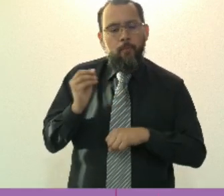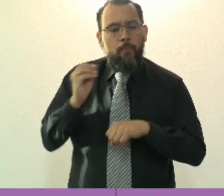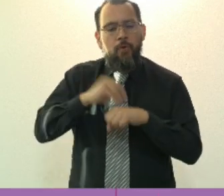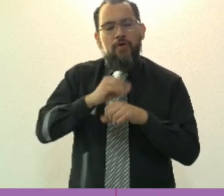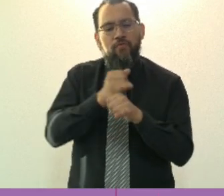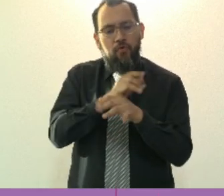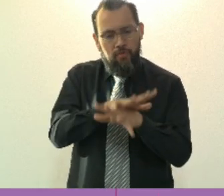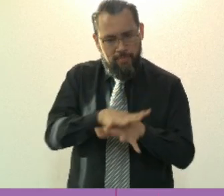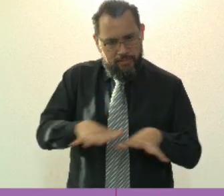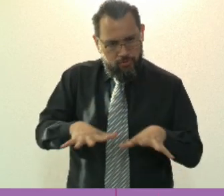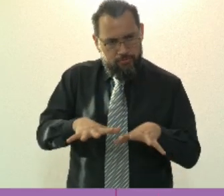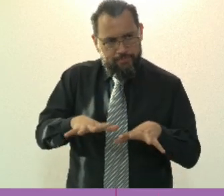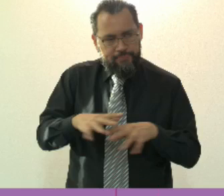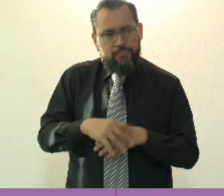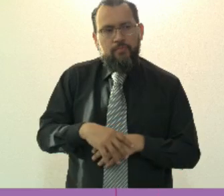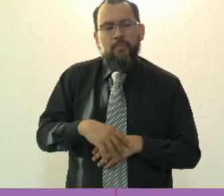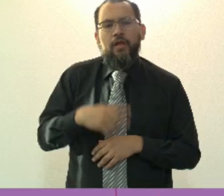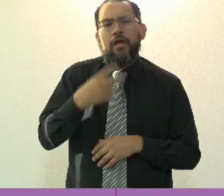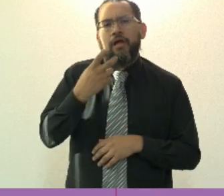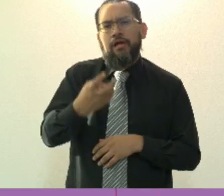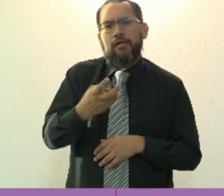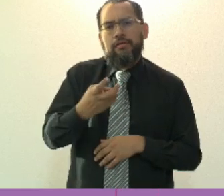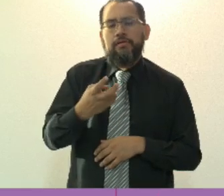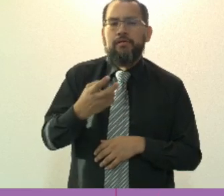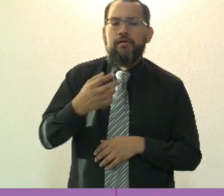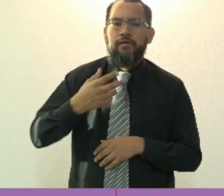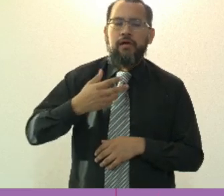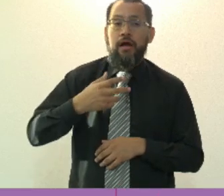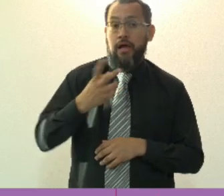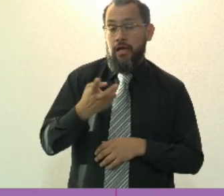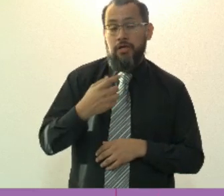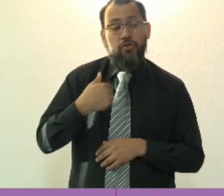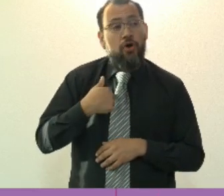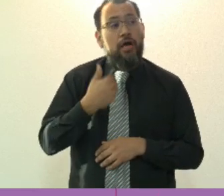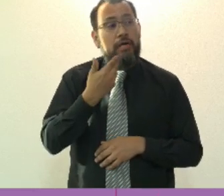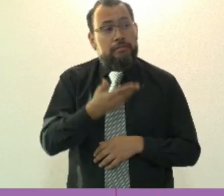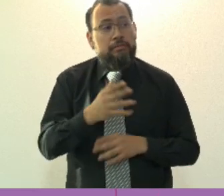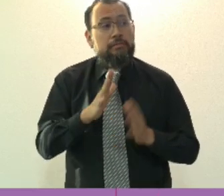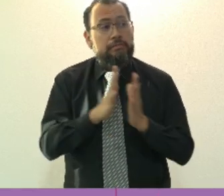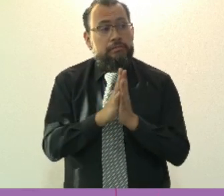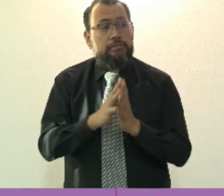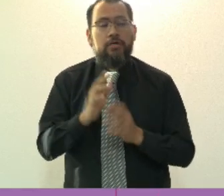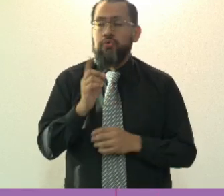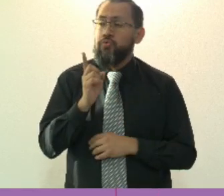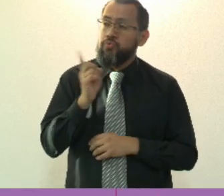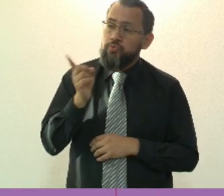¿sí? Y básicamente luego dicen, es que yo acabo de llegar y no sé, no,